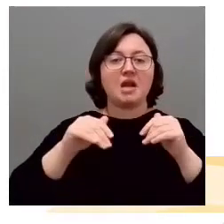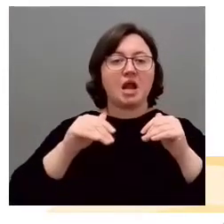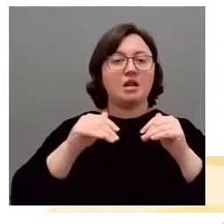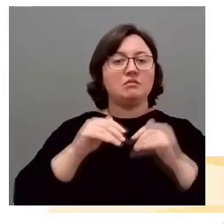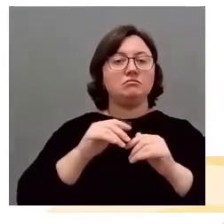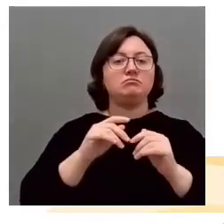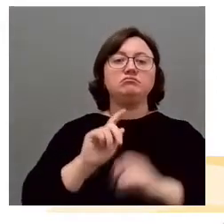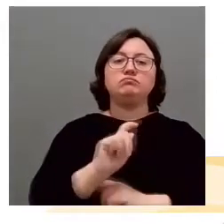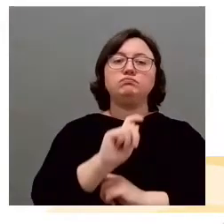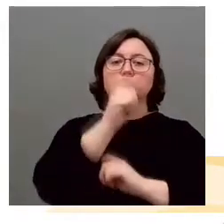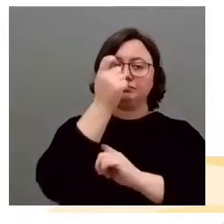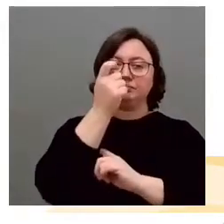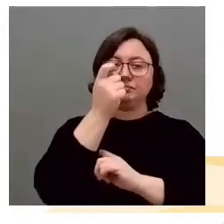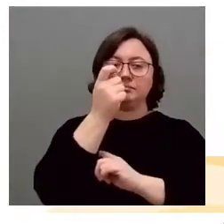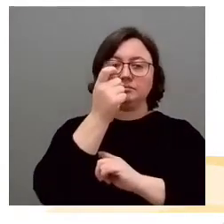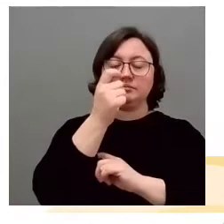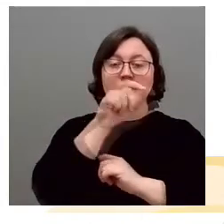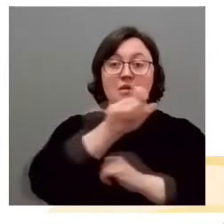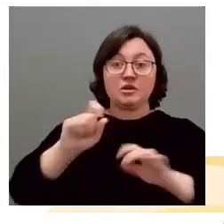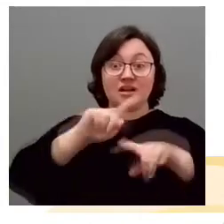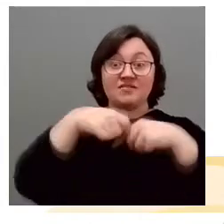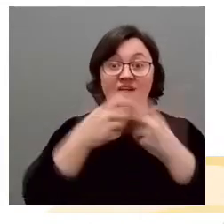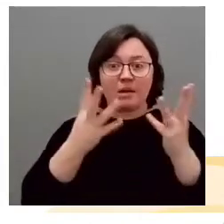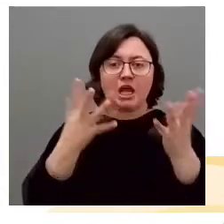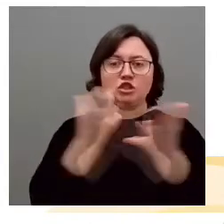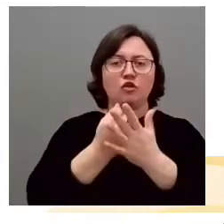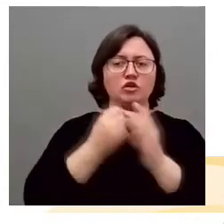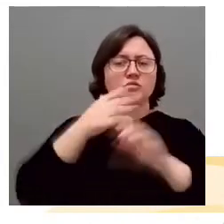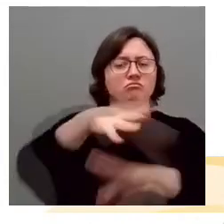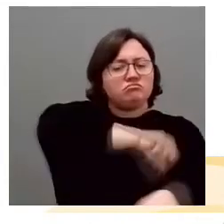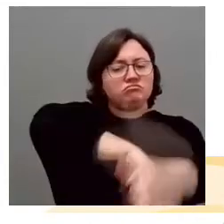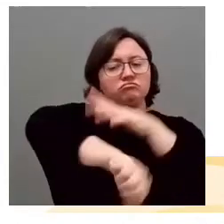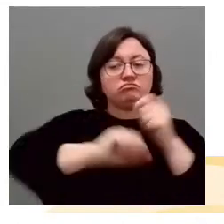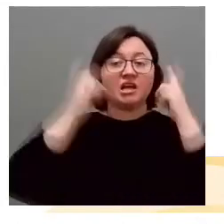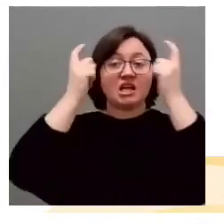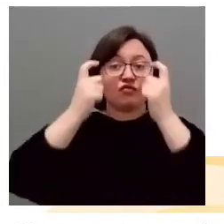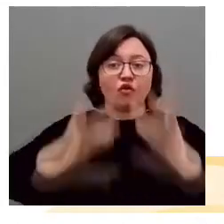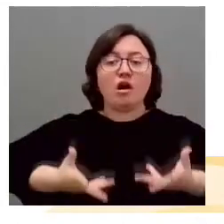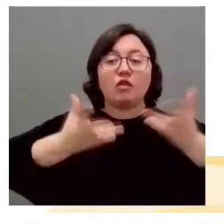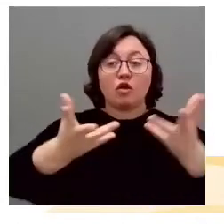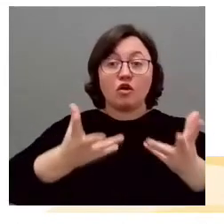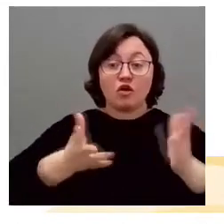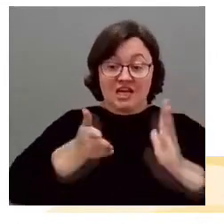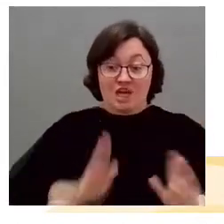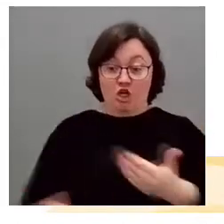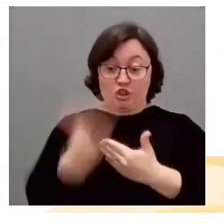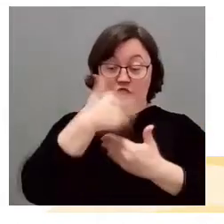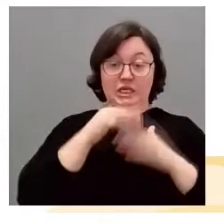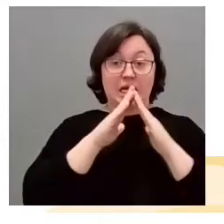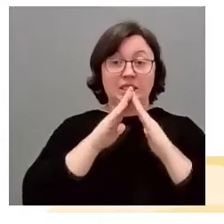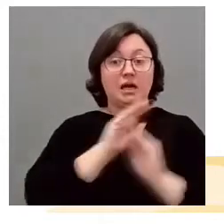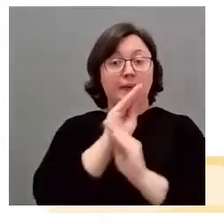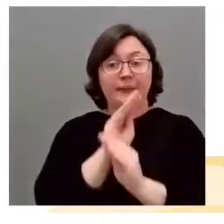hemos salido adelante. Las familias hemos puesto todo nuestro esfuerzo pues para que nuestros hijos en casa estuvieran lo